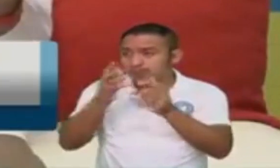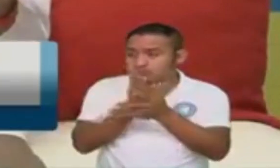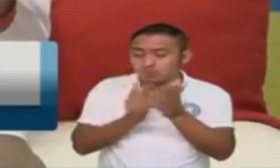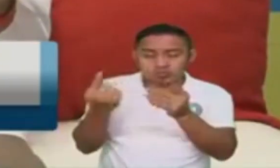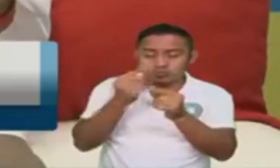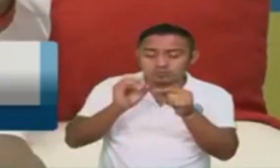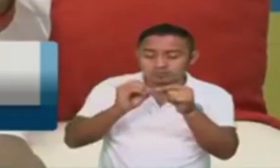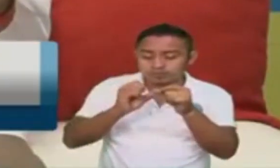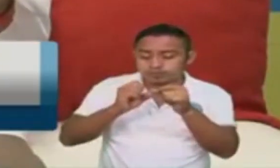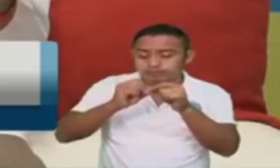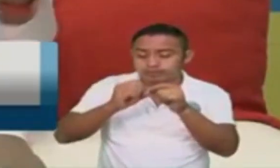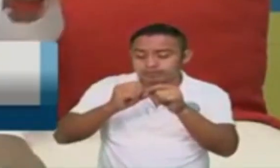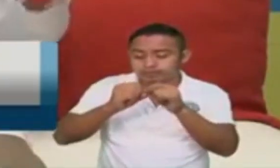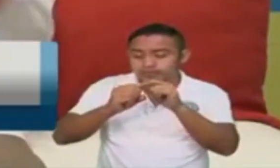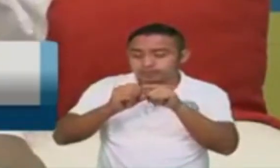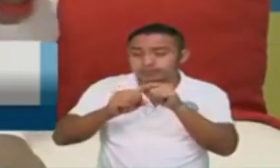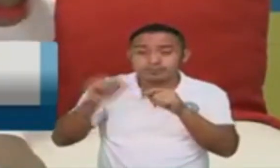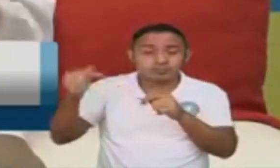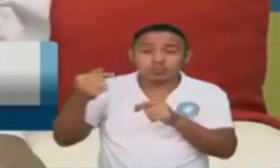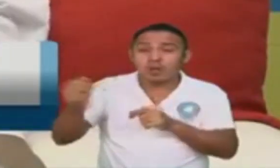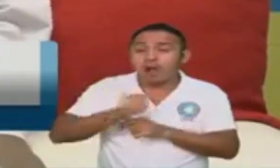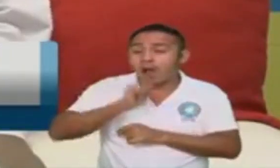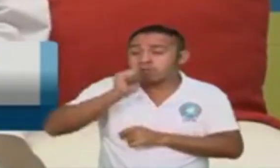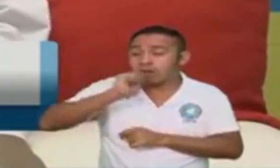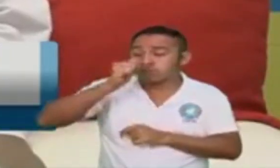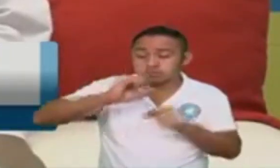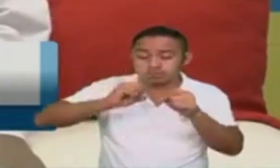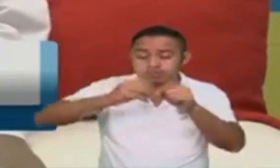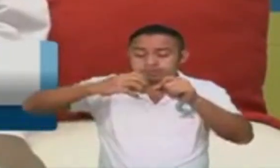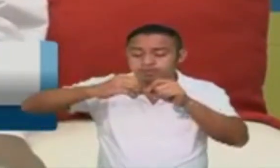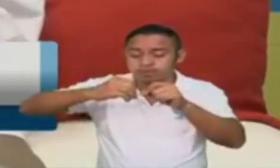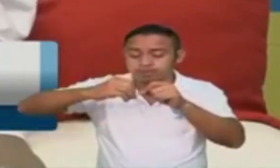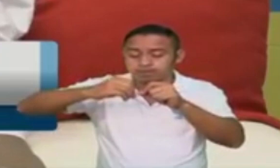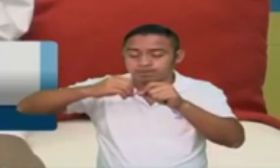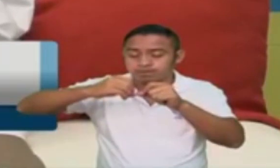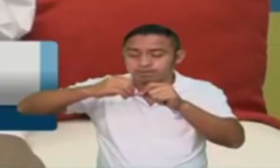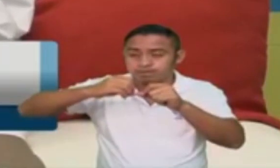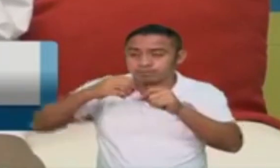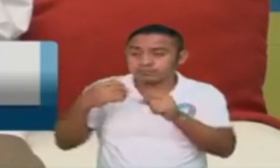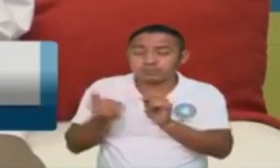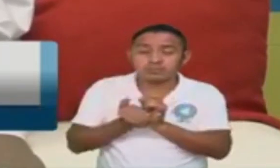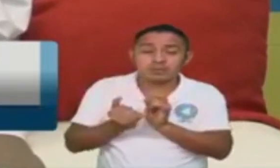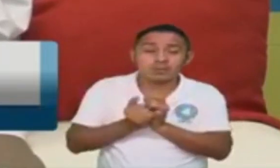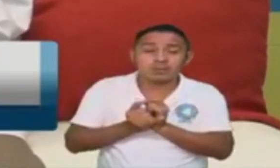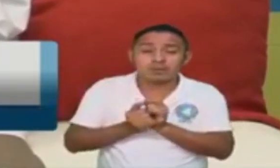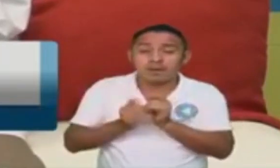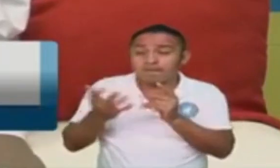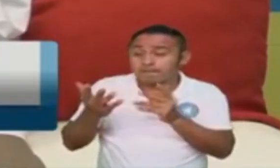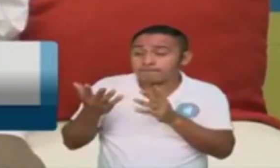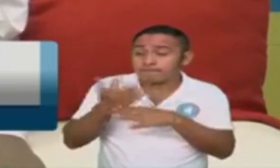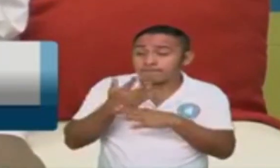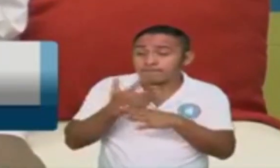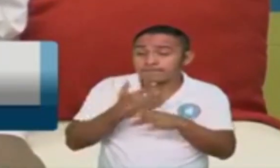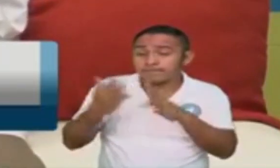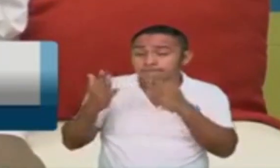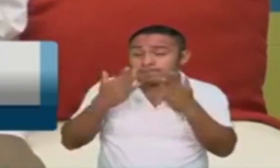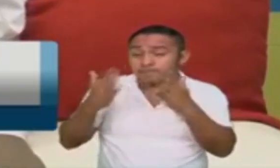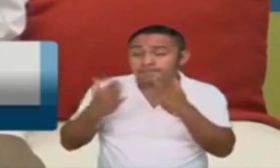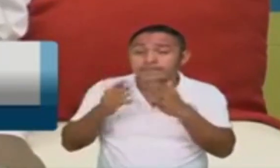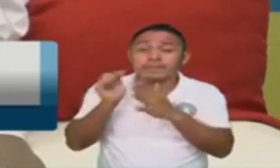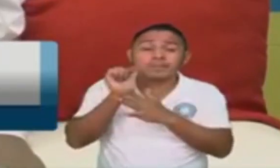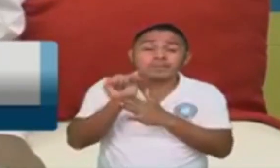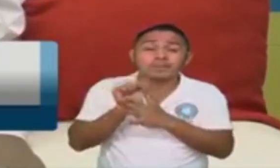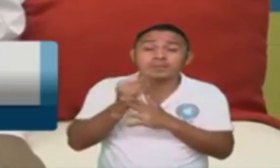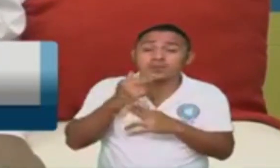líquido. ¿Son agua? Agua. ¿Son burbujas, como burbujas? Es una burbuja con las paredes de la glándula y adentro solo líquido. Ese es un